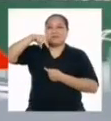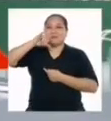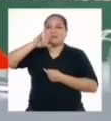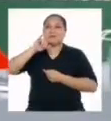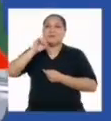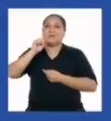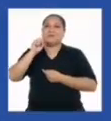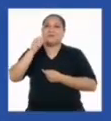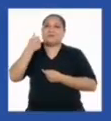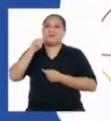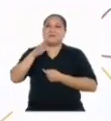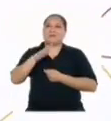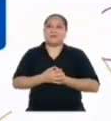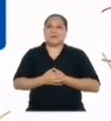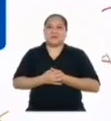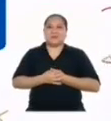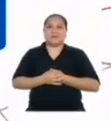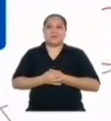Nanis 15.